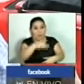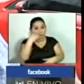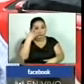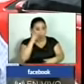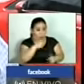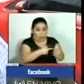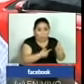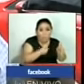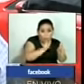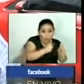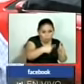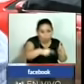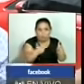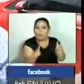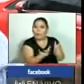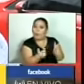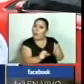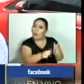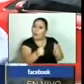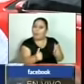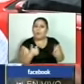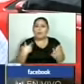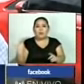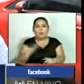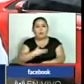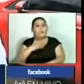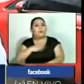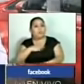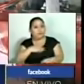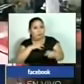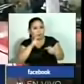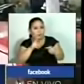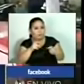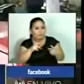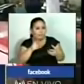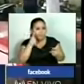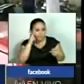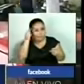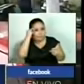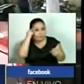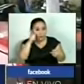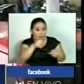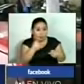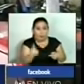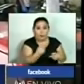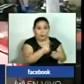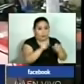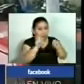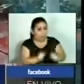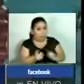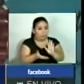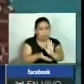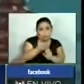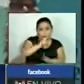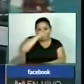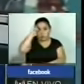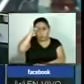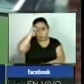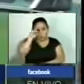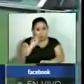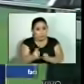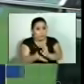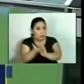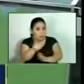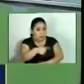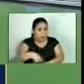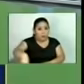ayudar a 3-4 personas. Entonces tenemos que tener esos factores para que esta gente produzca, para que esta gente desarrolle, para